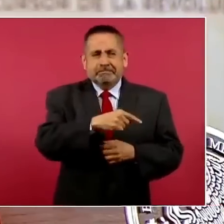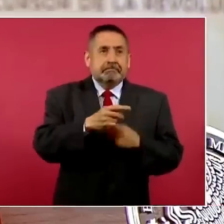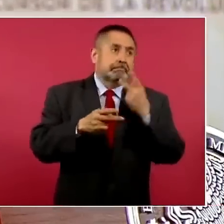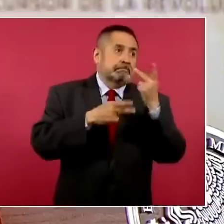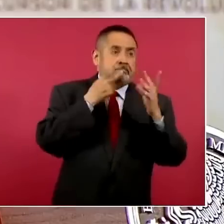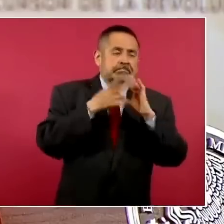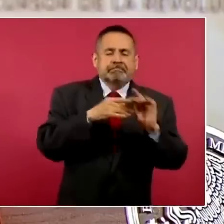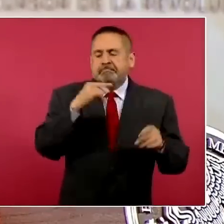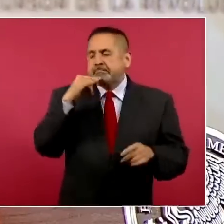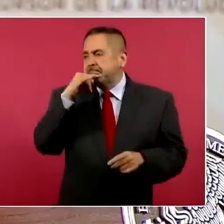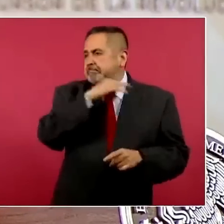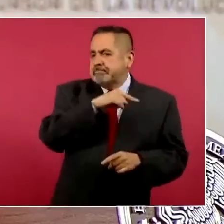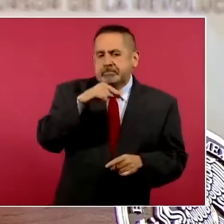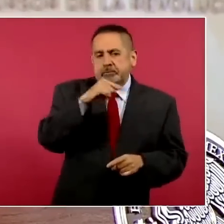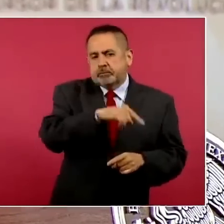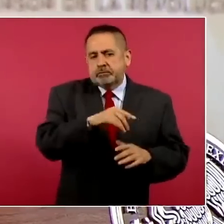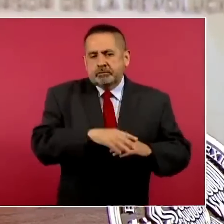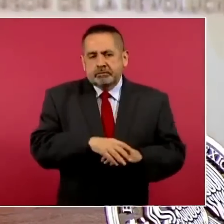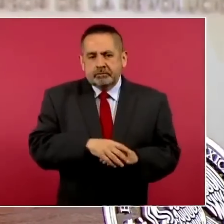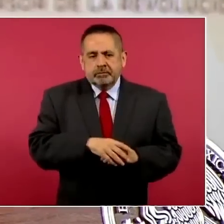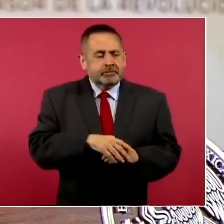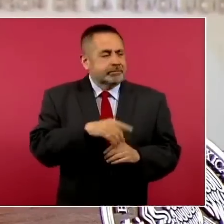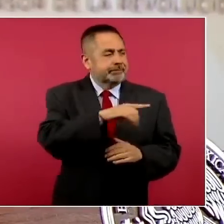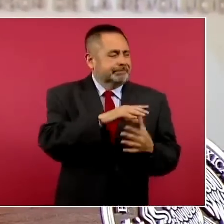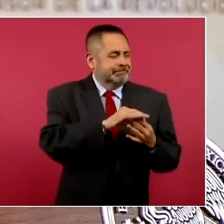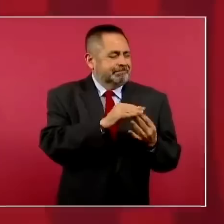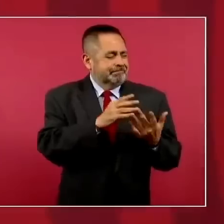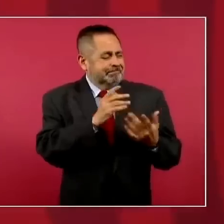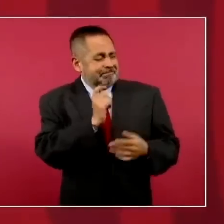discurso o esa pedacería de